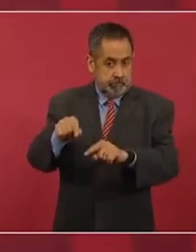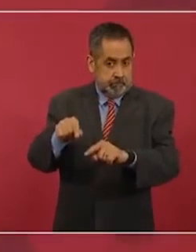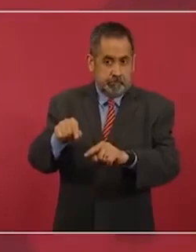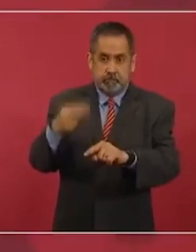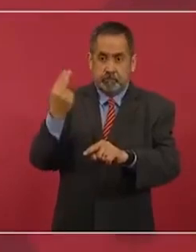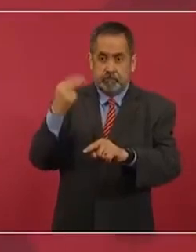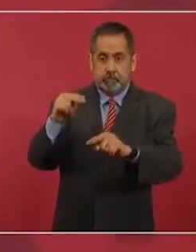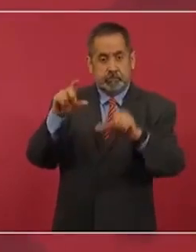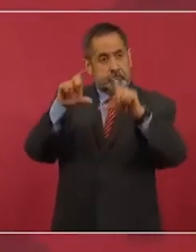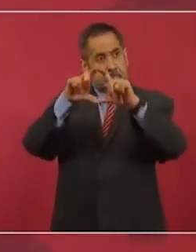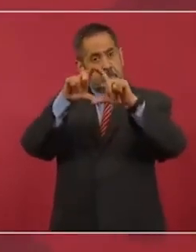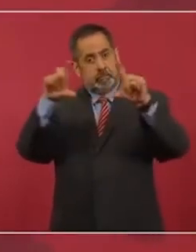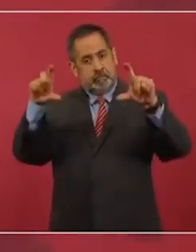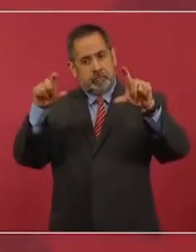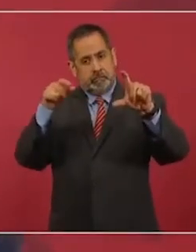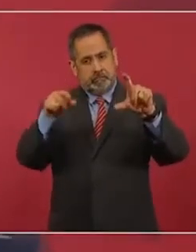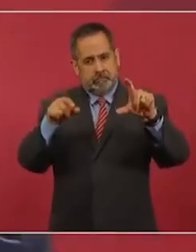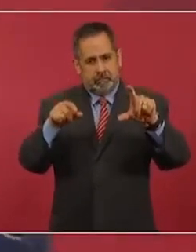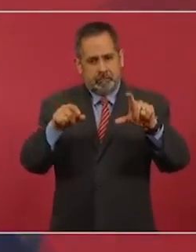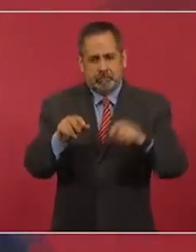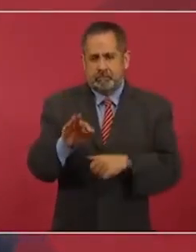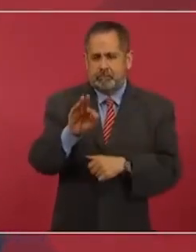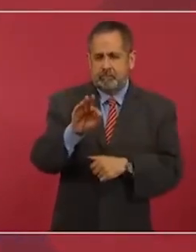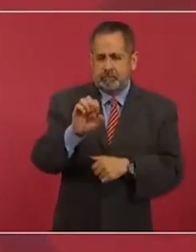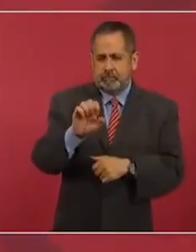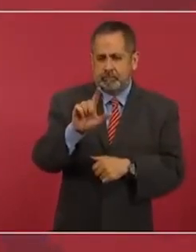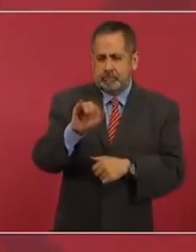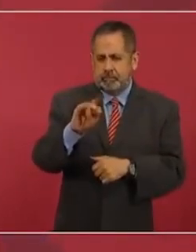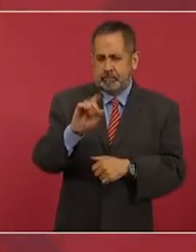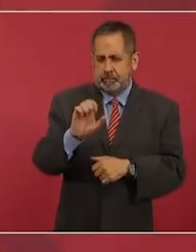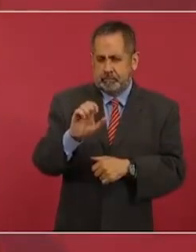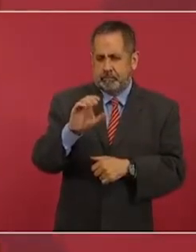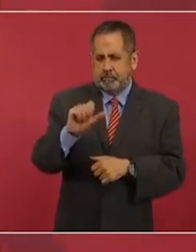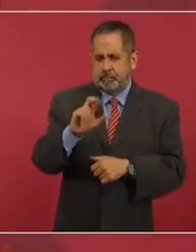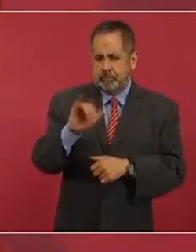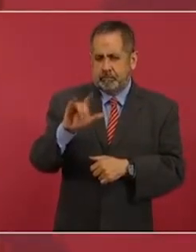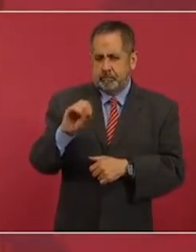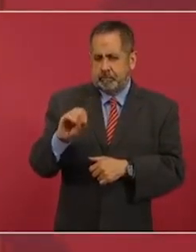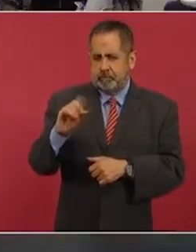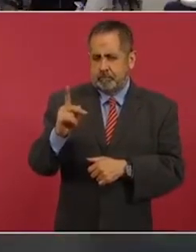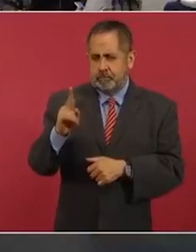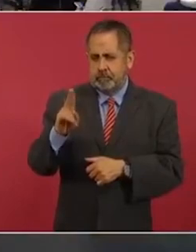llevara el nombre de Felipe Carrillo Puerto,